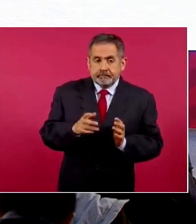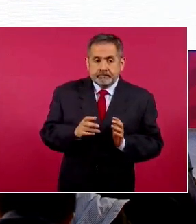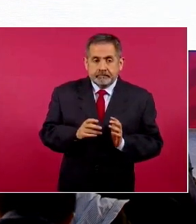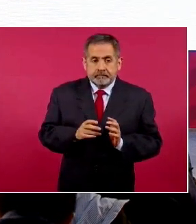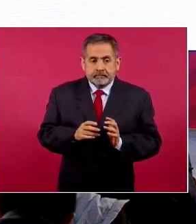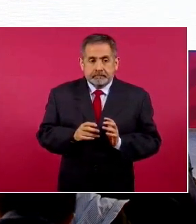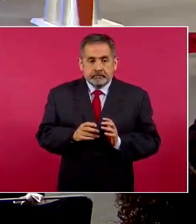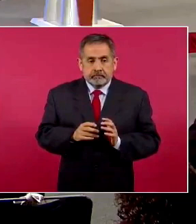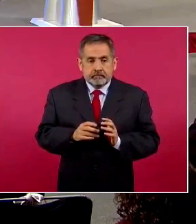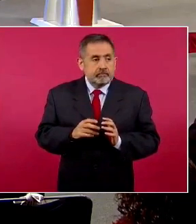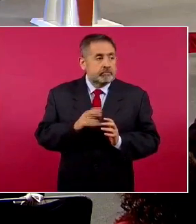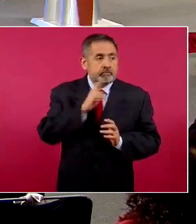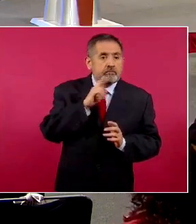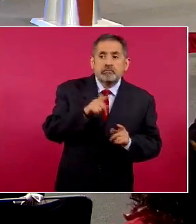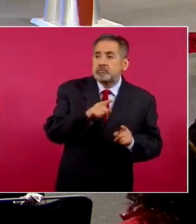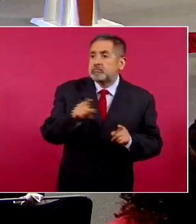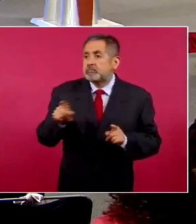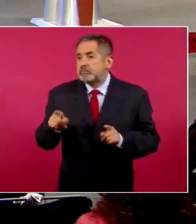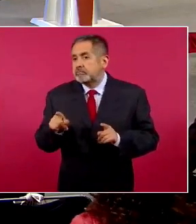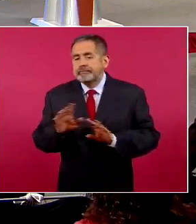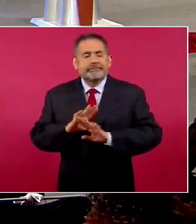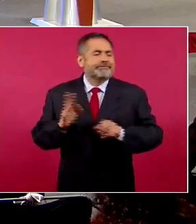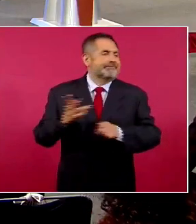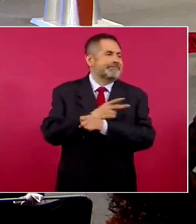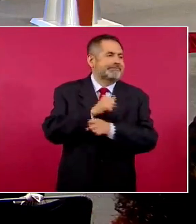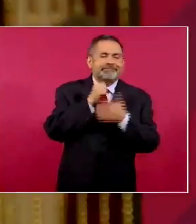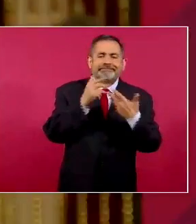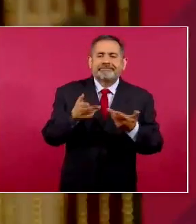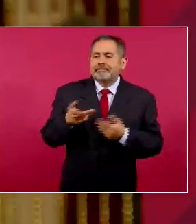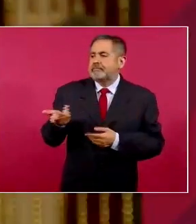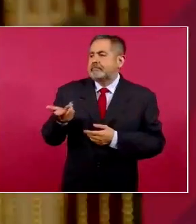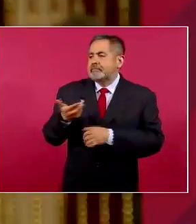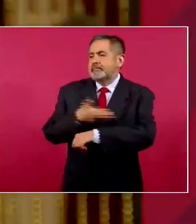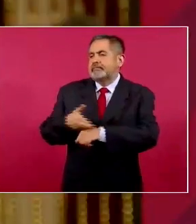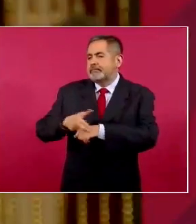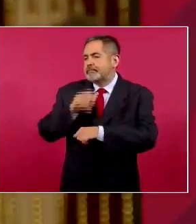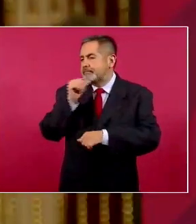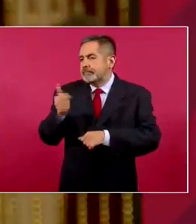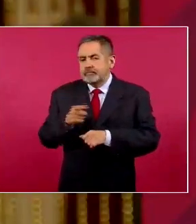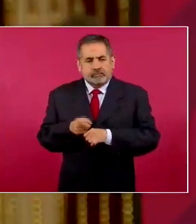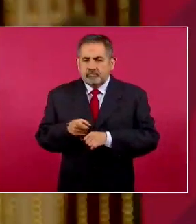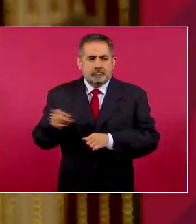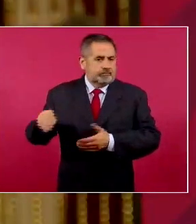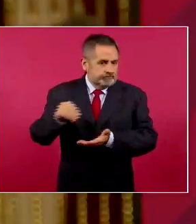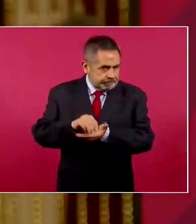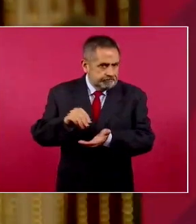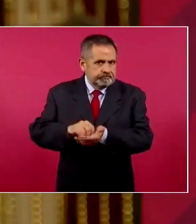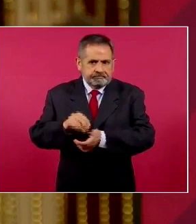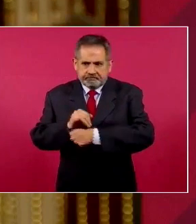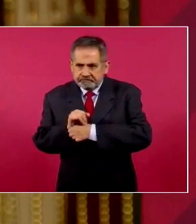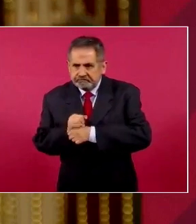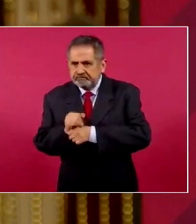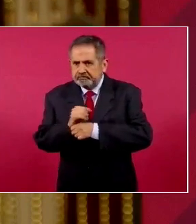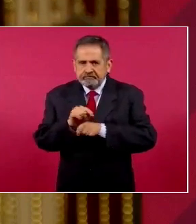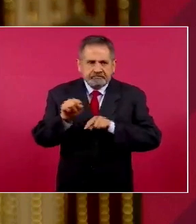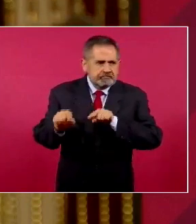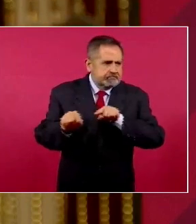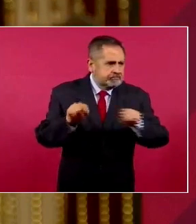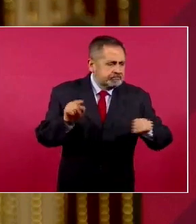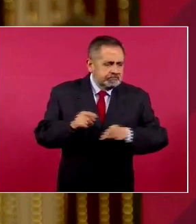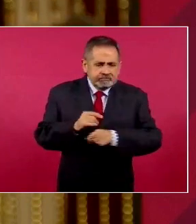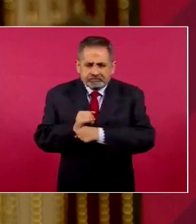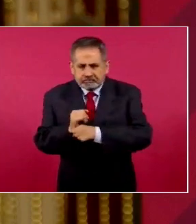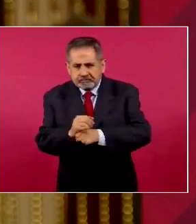haya reportes no significa que no se esté realizando actuaciones y actos de investigación. No